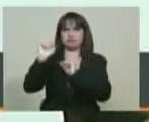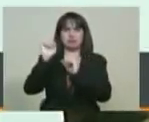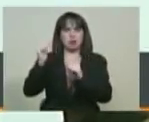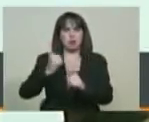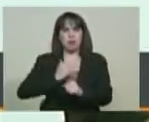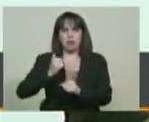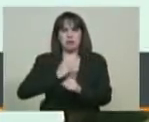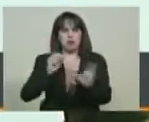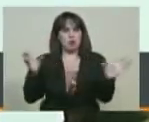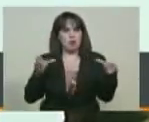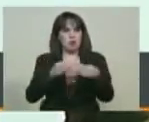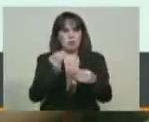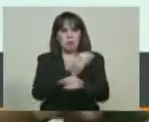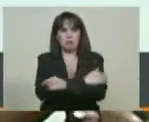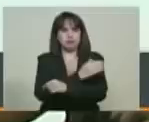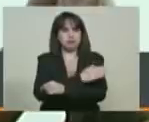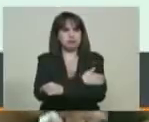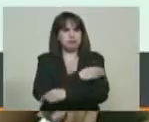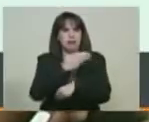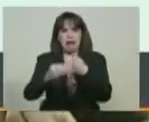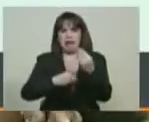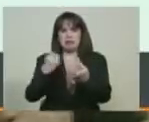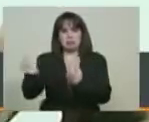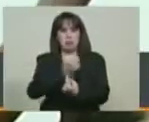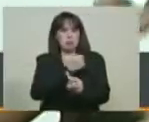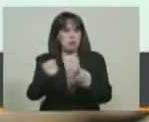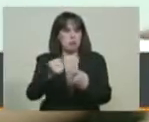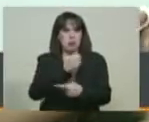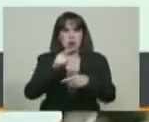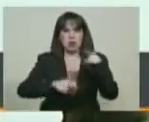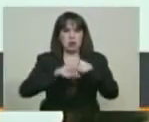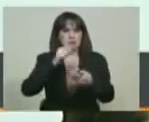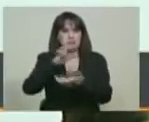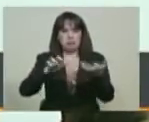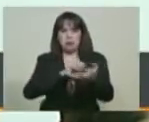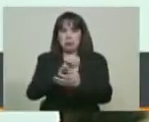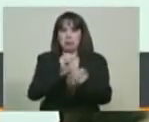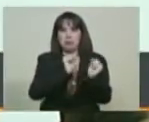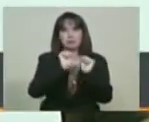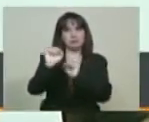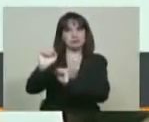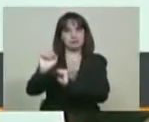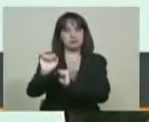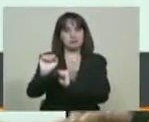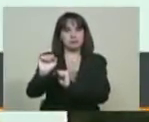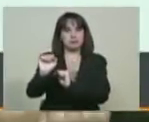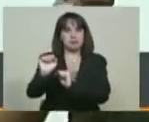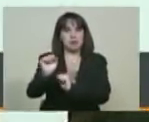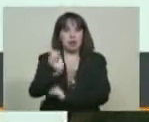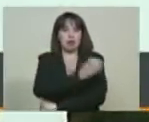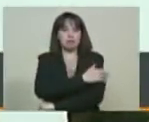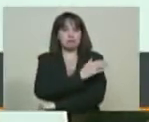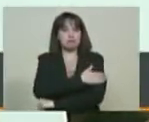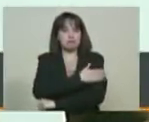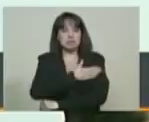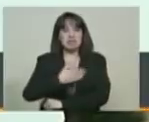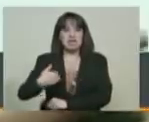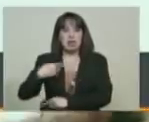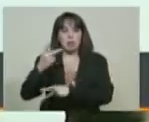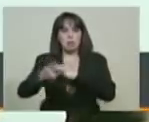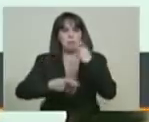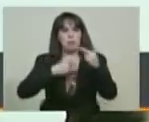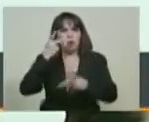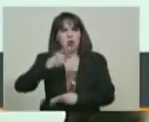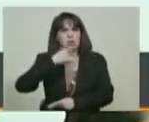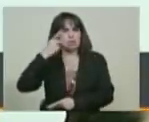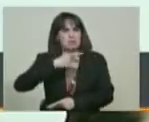sector. Muchas veces la derecha venezolana, y bueno, últimamente, ha querido hacer la política con violencia. Nosotros